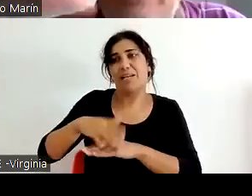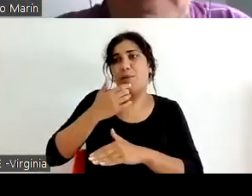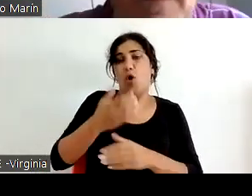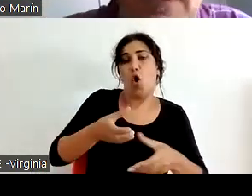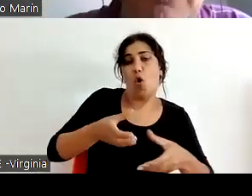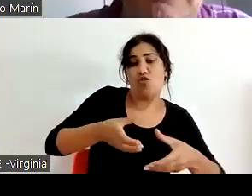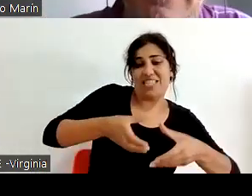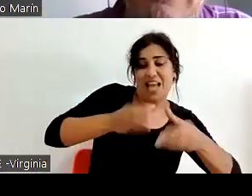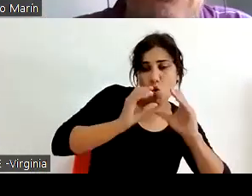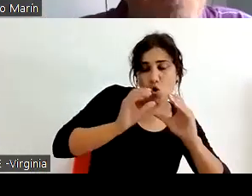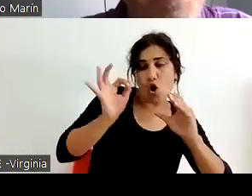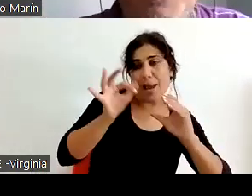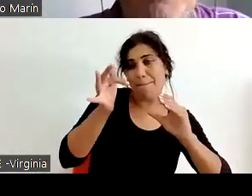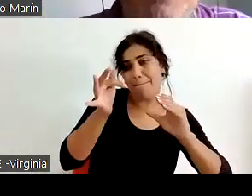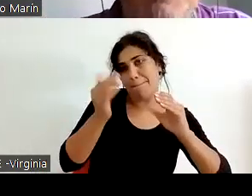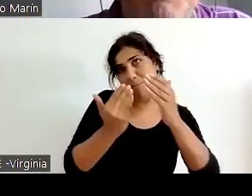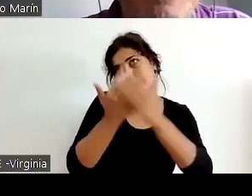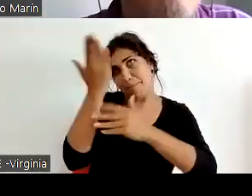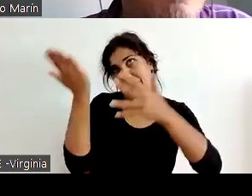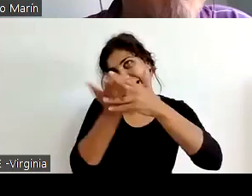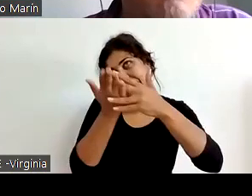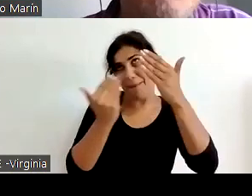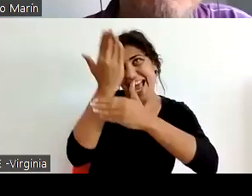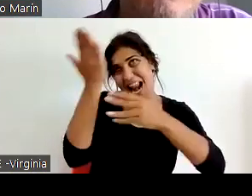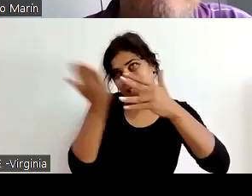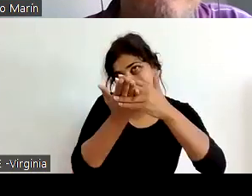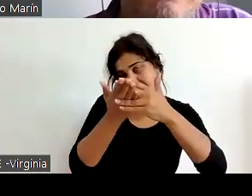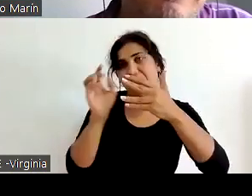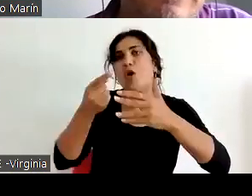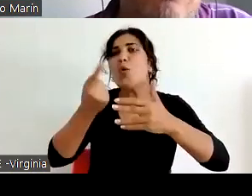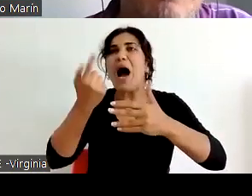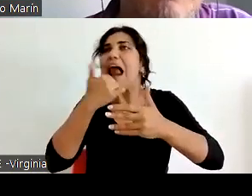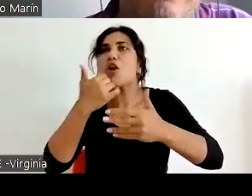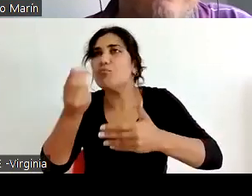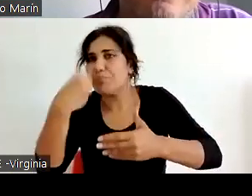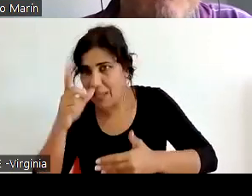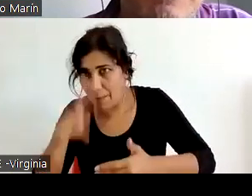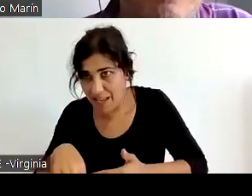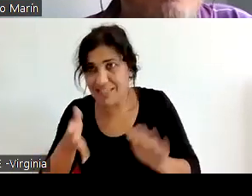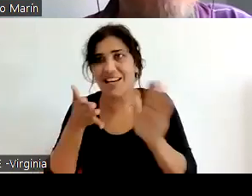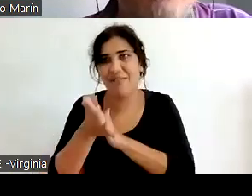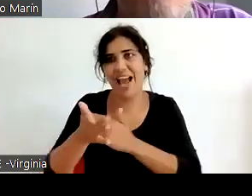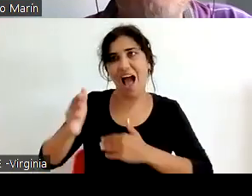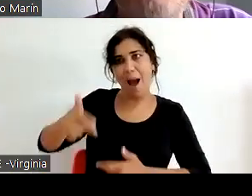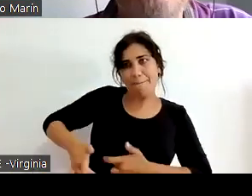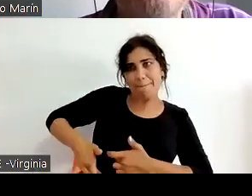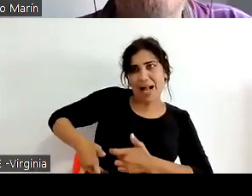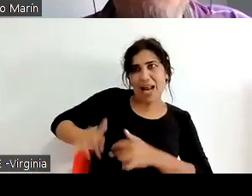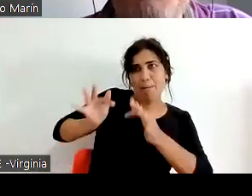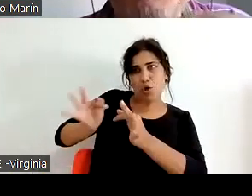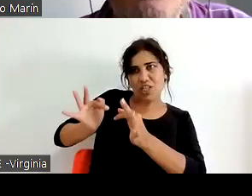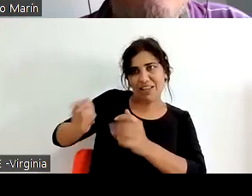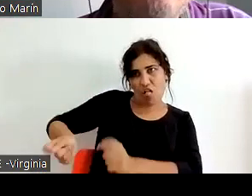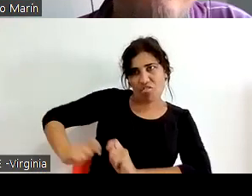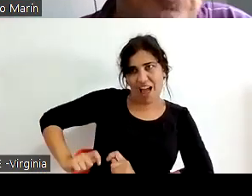mañana, o sea, de una comida a media mañana, un tentempié a media mañana, entre la comida, entre el desayuno y la comida, y